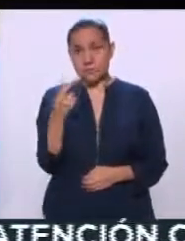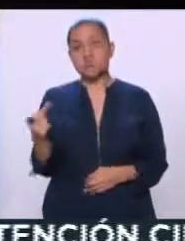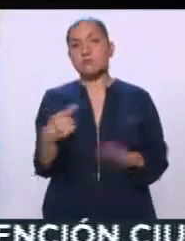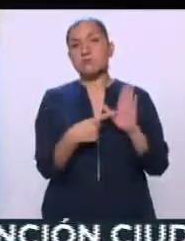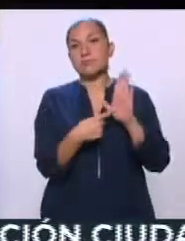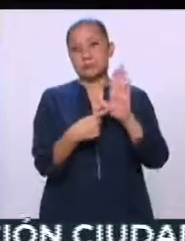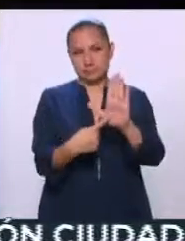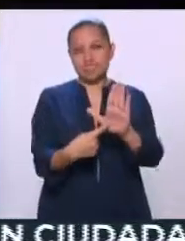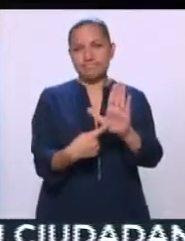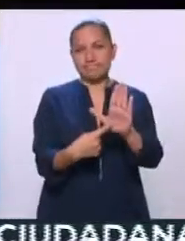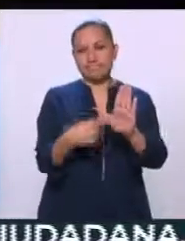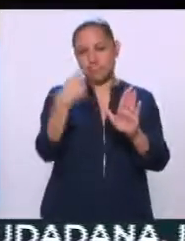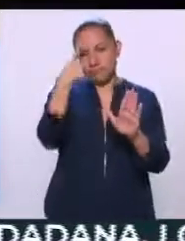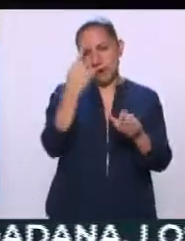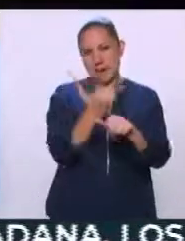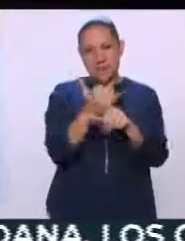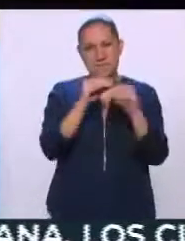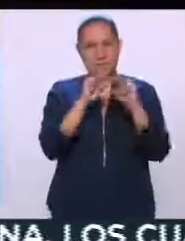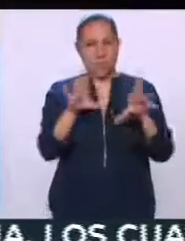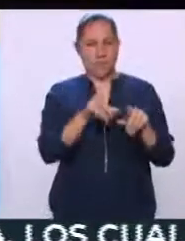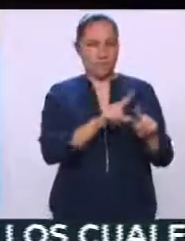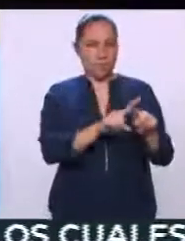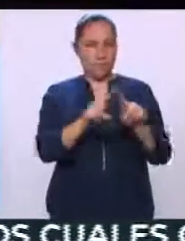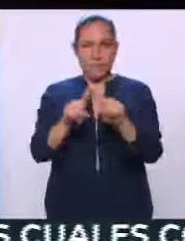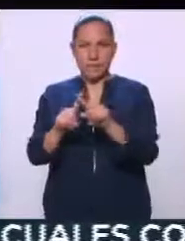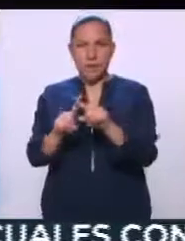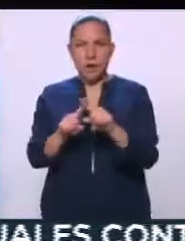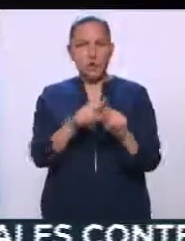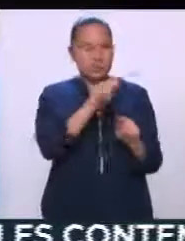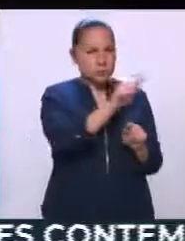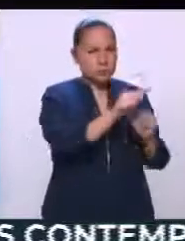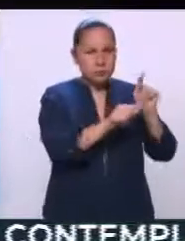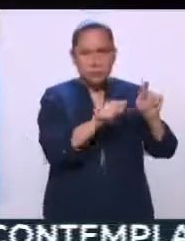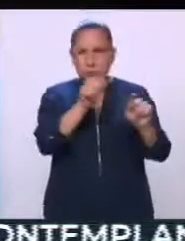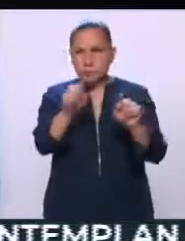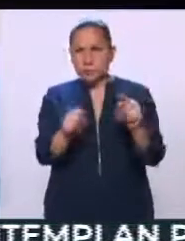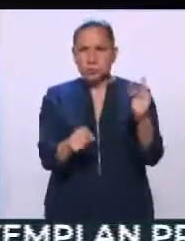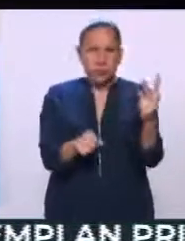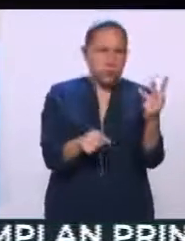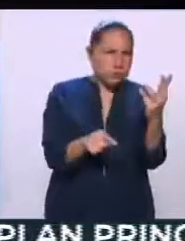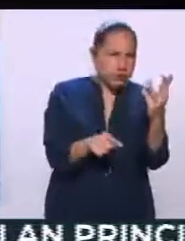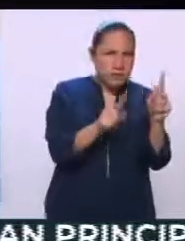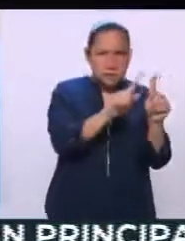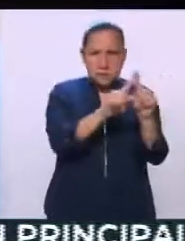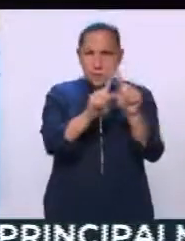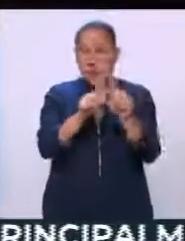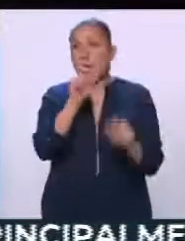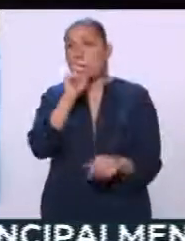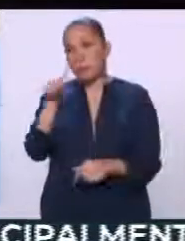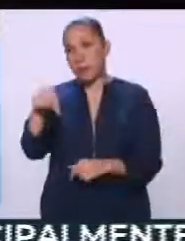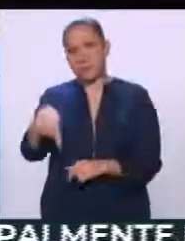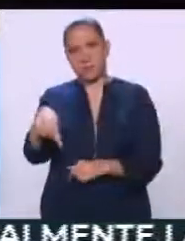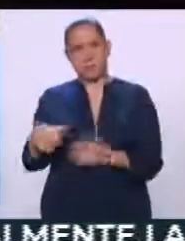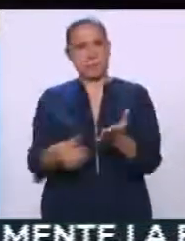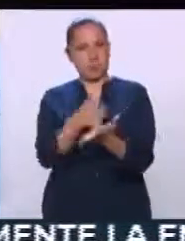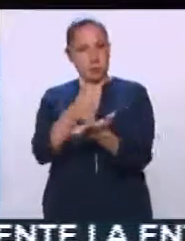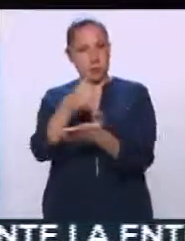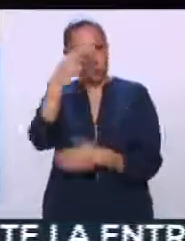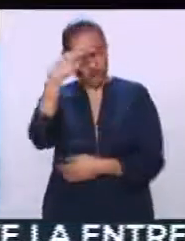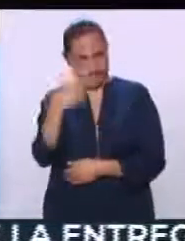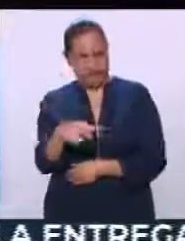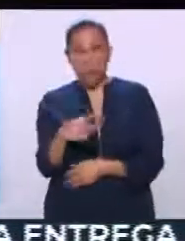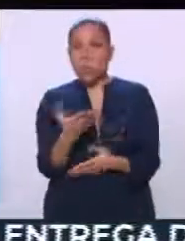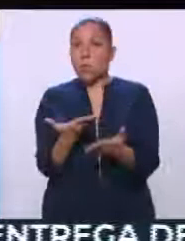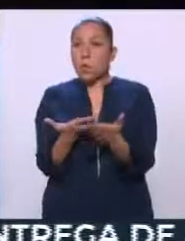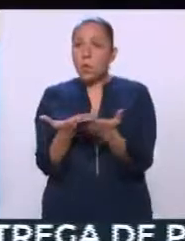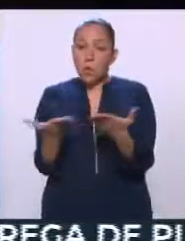buscar 2 o 3 referencias, 2 o 3 fuentes, se confirma también con la Ciudad de México, ¿no? Que ya tiene aproximadamente